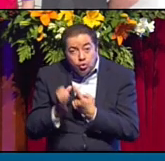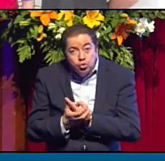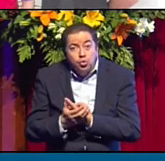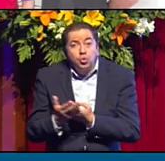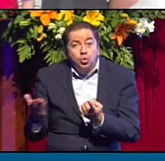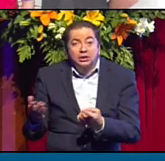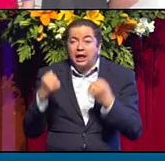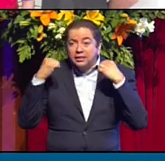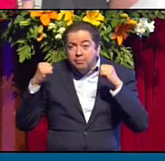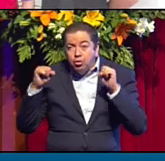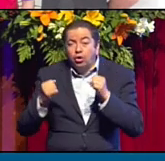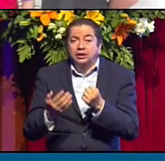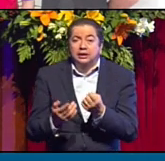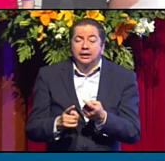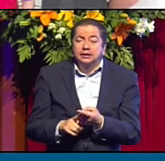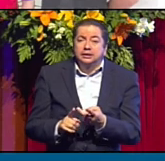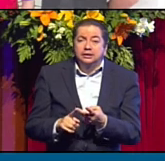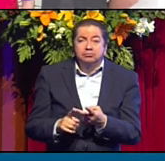Estamos hablando de deporte también.